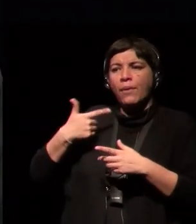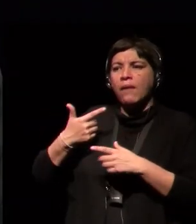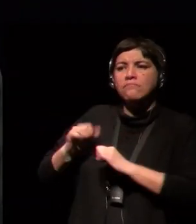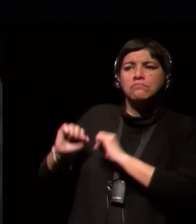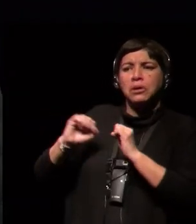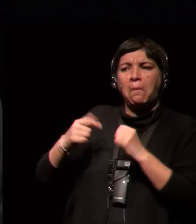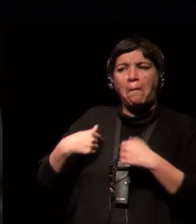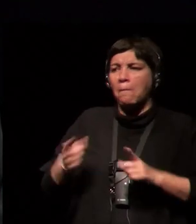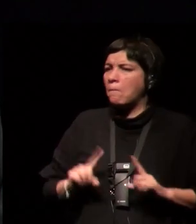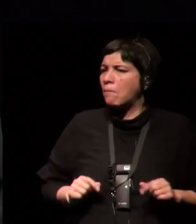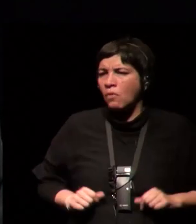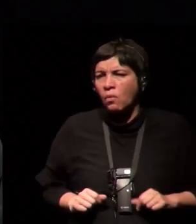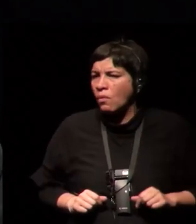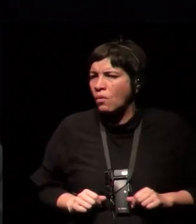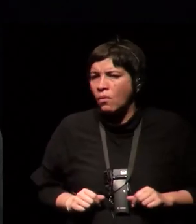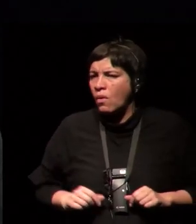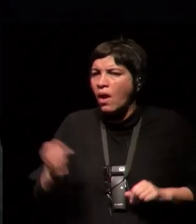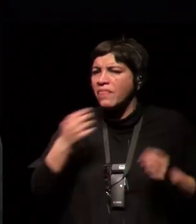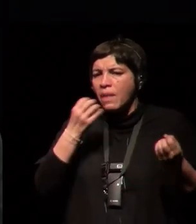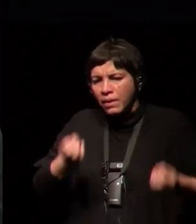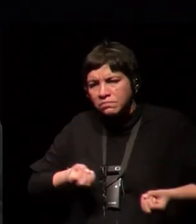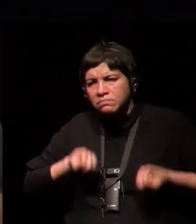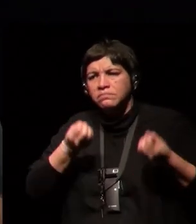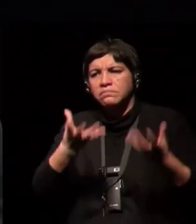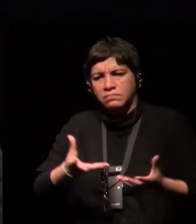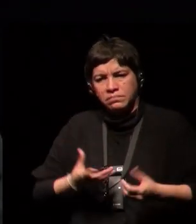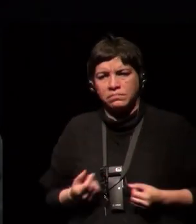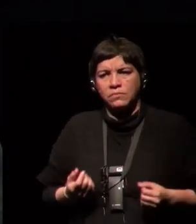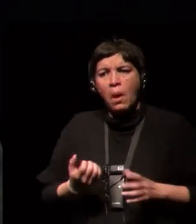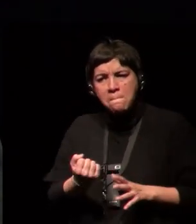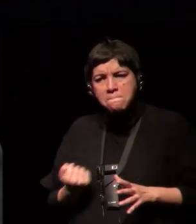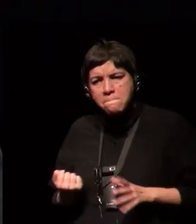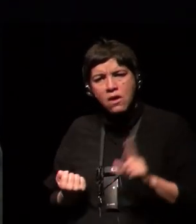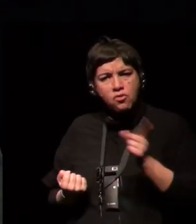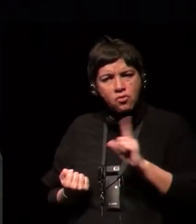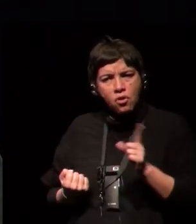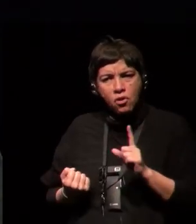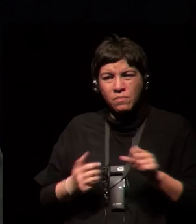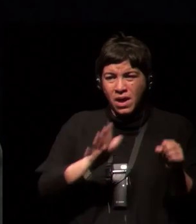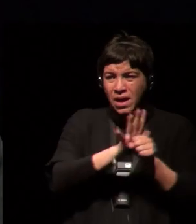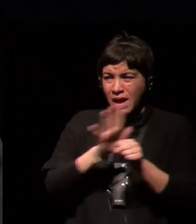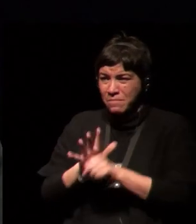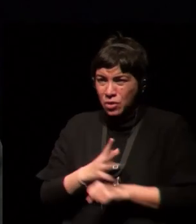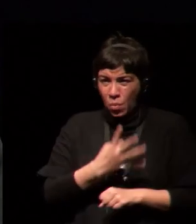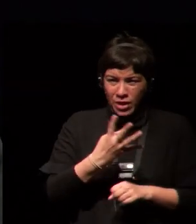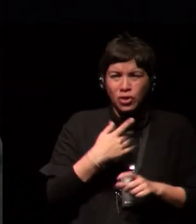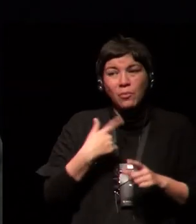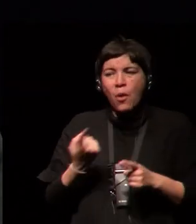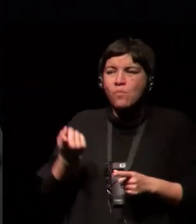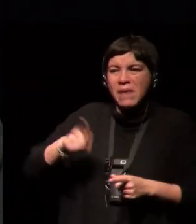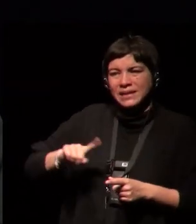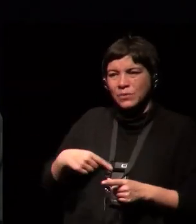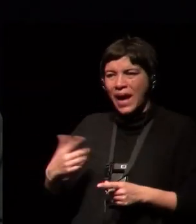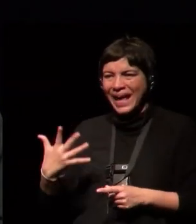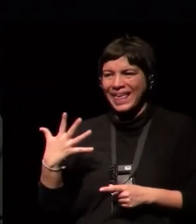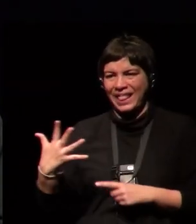transferir nuestro conocimiento. Tenemos cuatro ámbitos, digo, pero hay un quinto ámbito, como digo, que yo creo que es el más urgente, en cierto modo, en